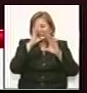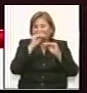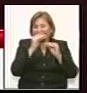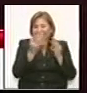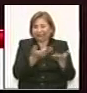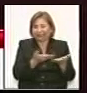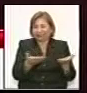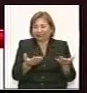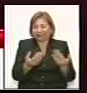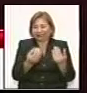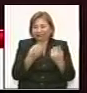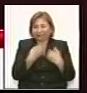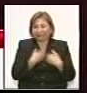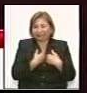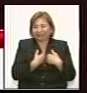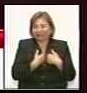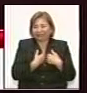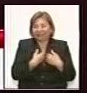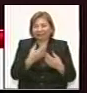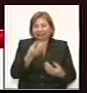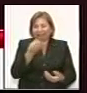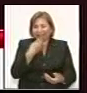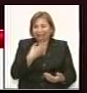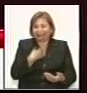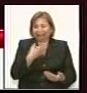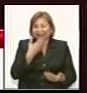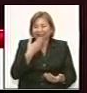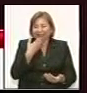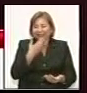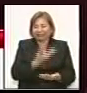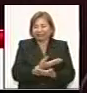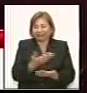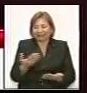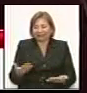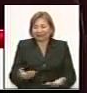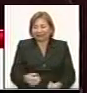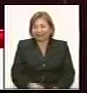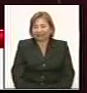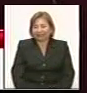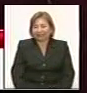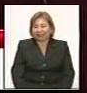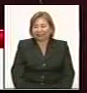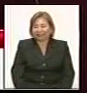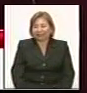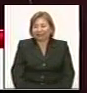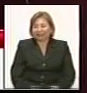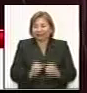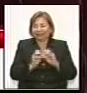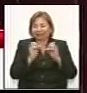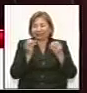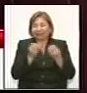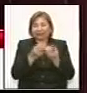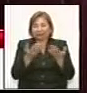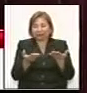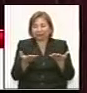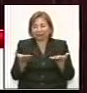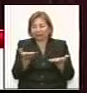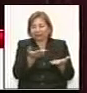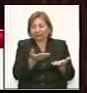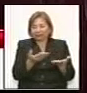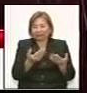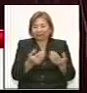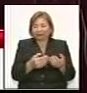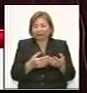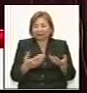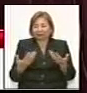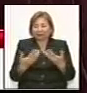ustedes me avisan y quiénes irían, ¿no? Para organizarlo. Pero en fin, porque sé que parte de la